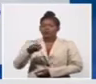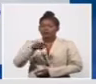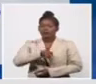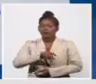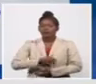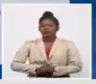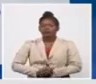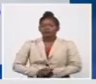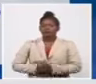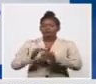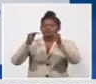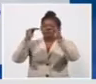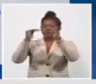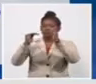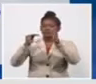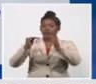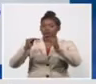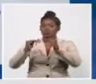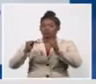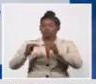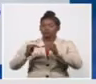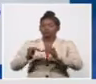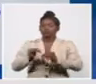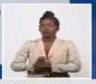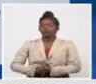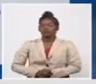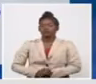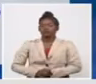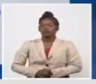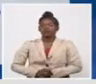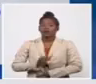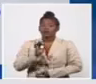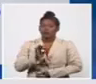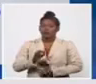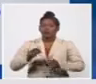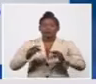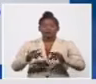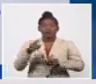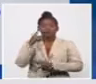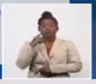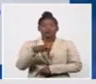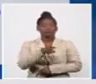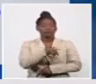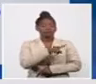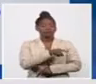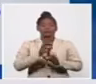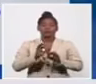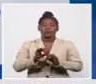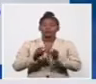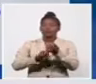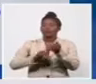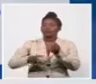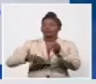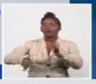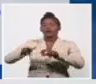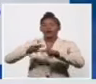el mayor número, como también ha ocurrido en los últimos días, de la provincia de La Habana,